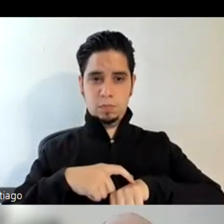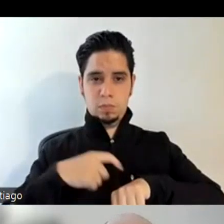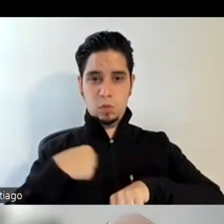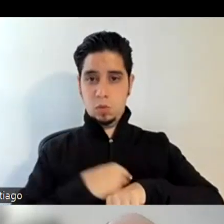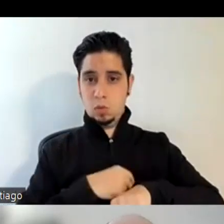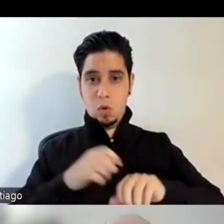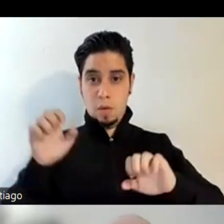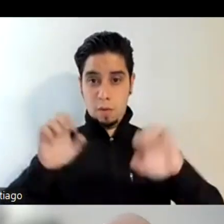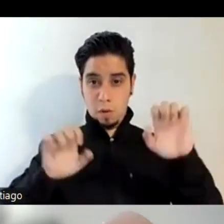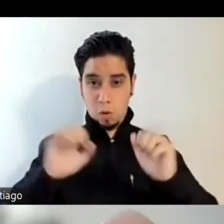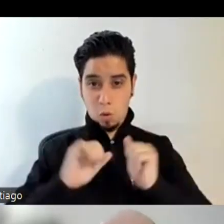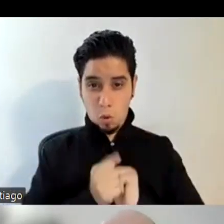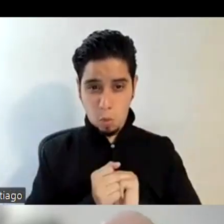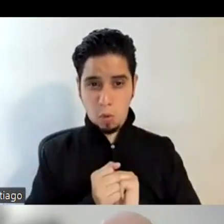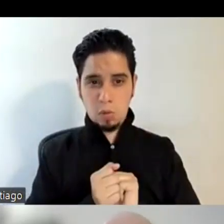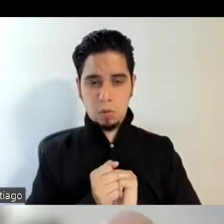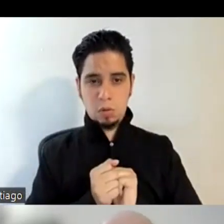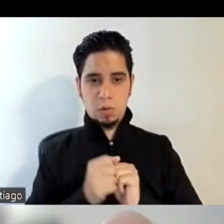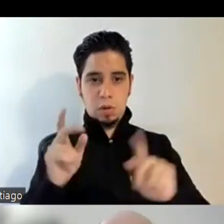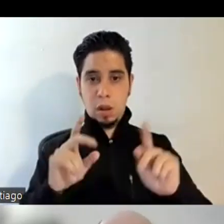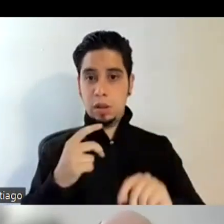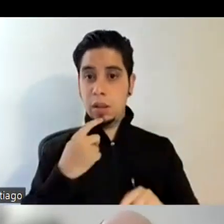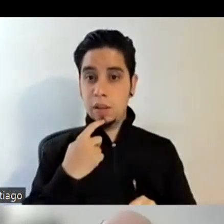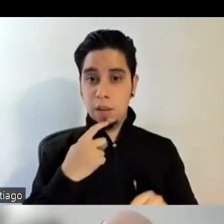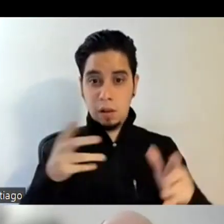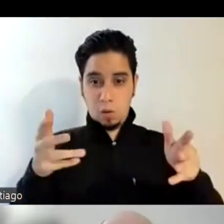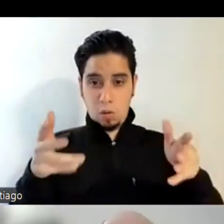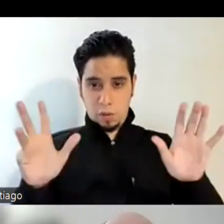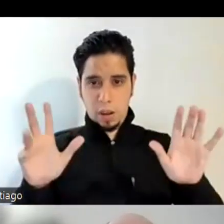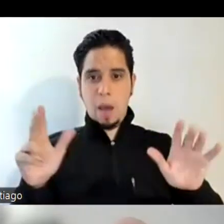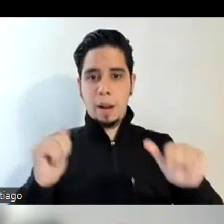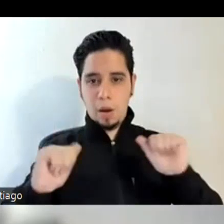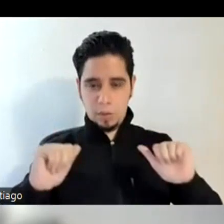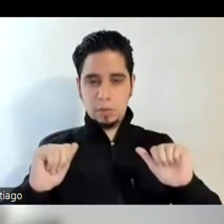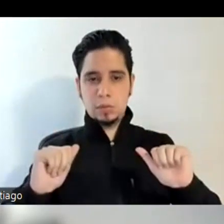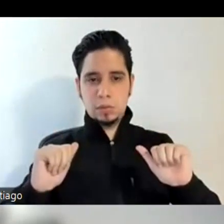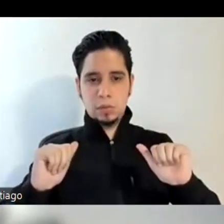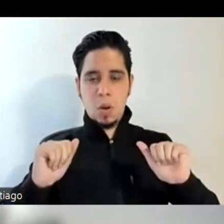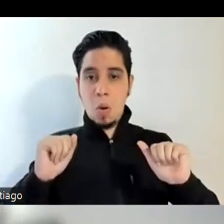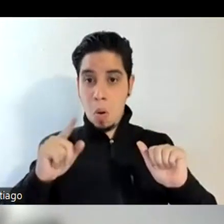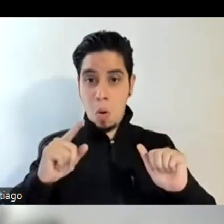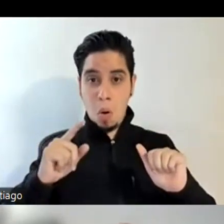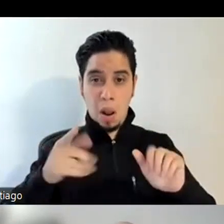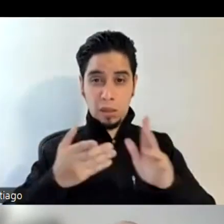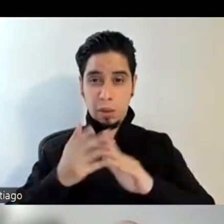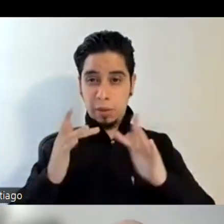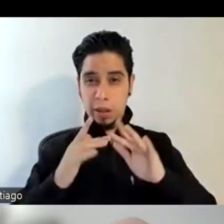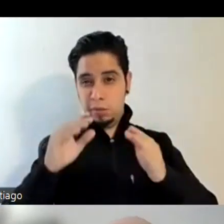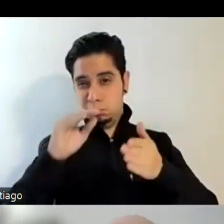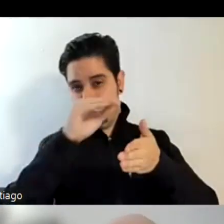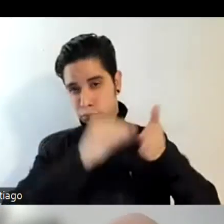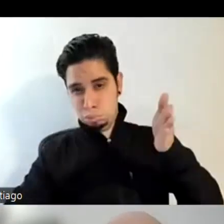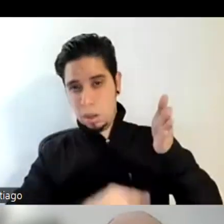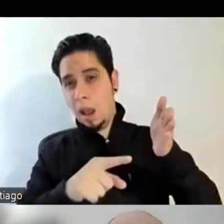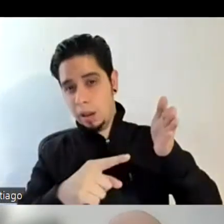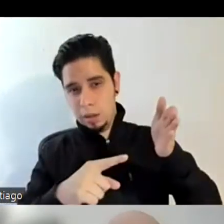¿verdad? Es lo que la gente dice justo después de ver la obra. Claro. O lo que escriben en las redes sociales. Uh-huh. Pero